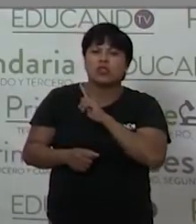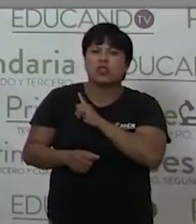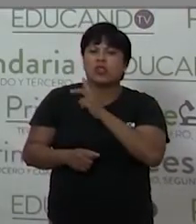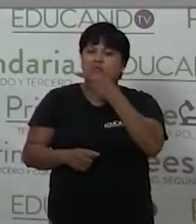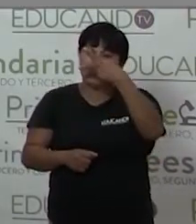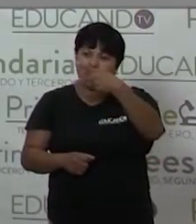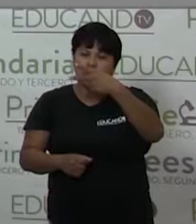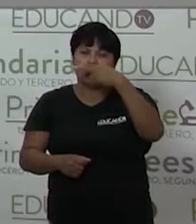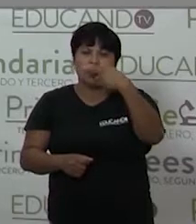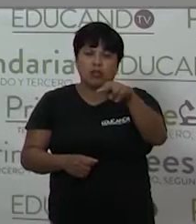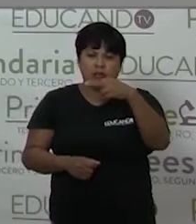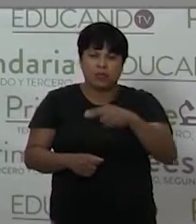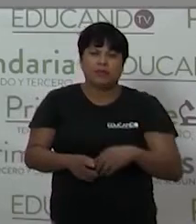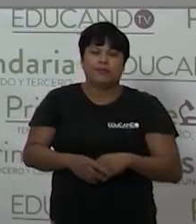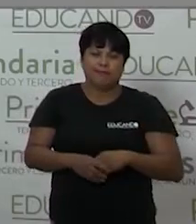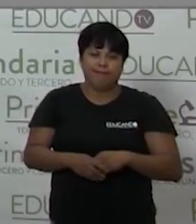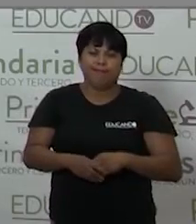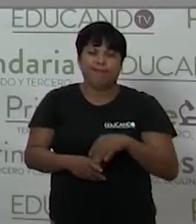dos nombres